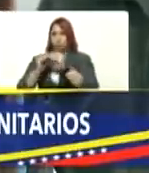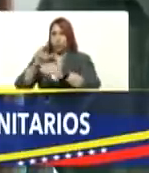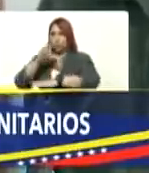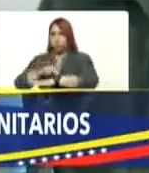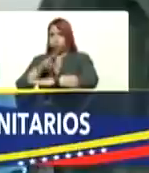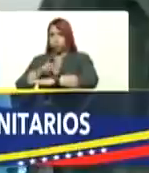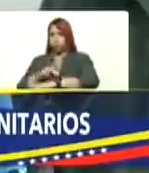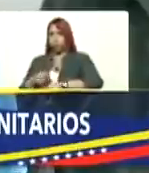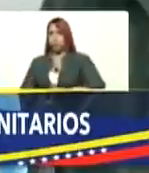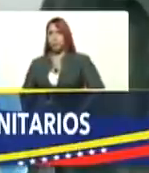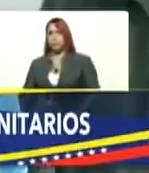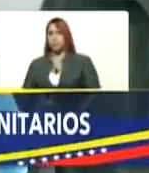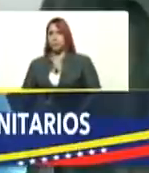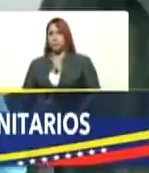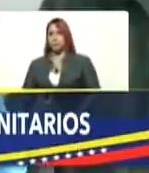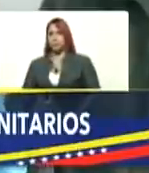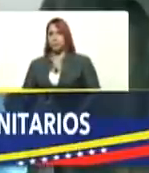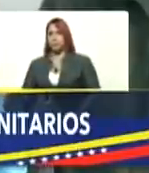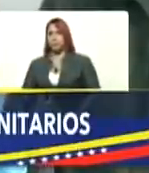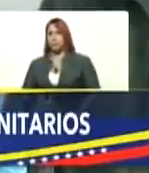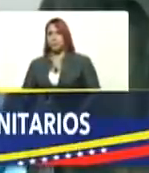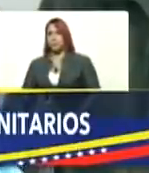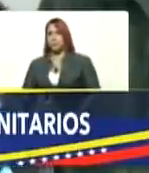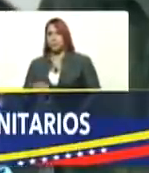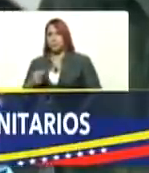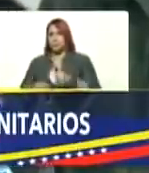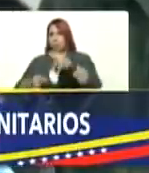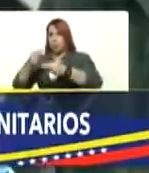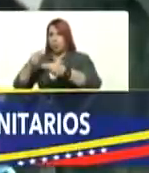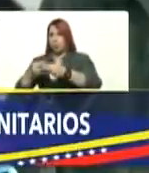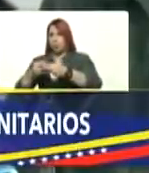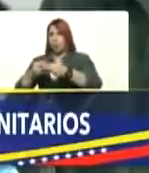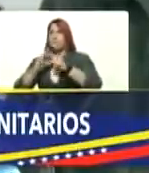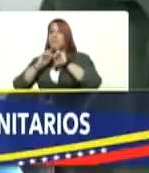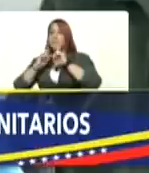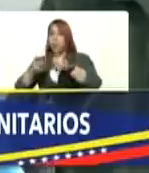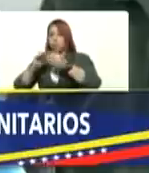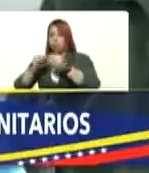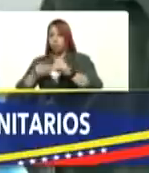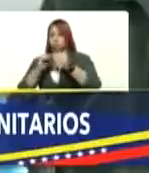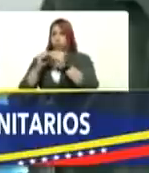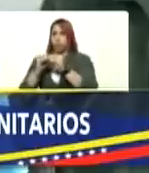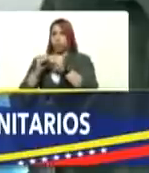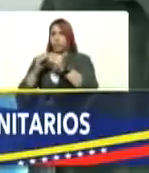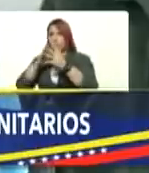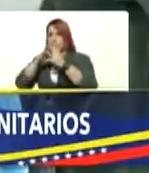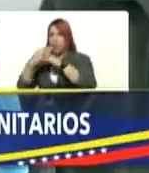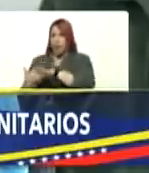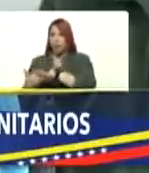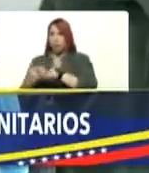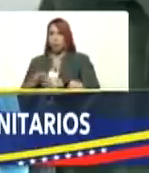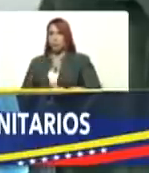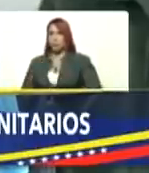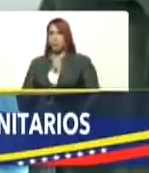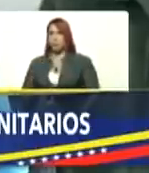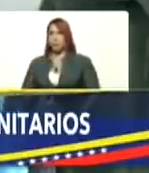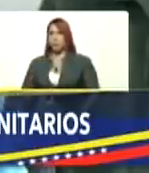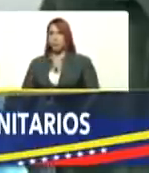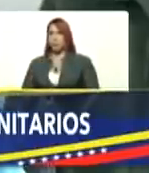consultorios populares, estamos construyendo vialidad en los barrios, vialidad